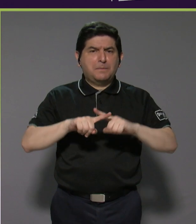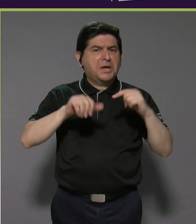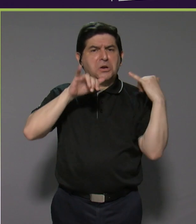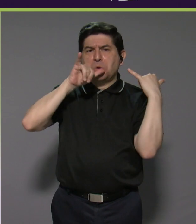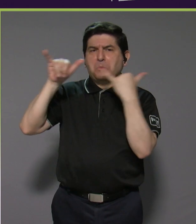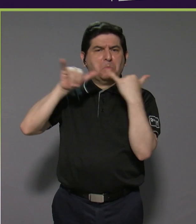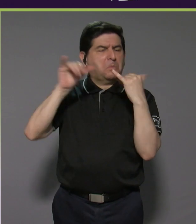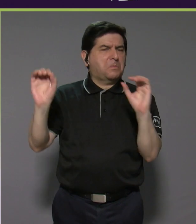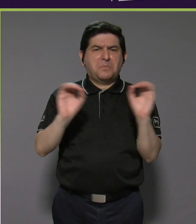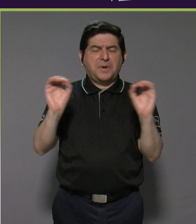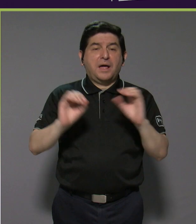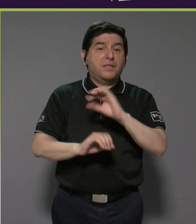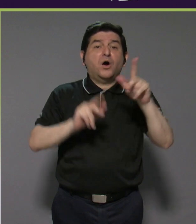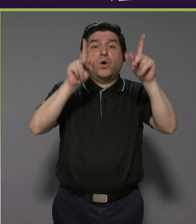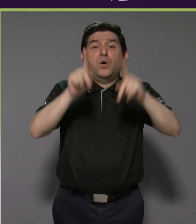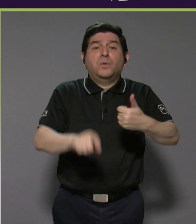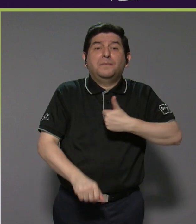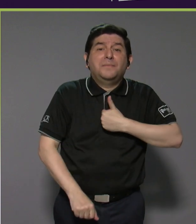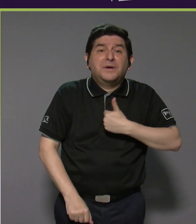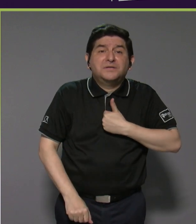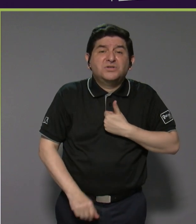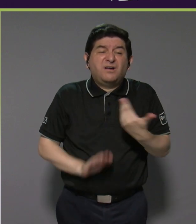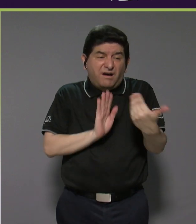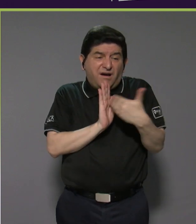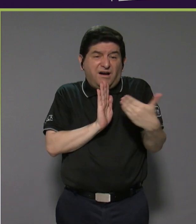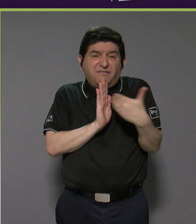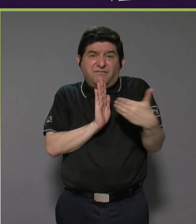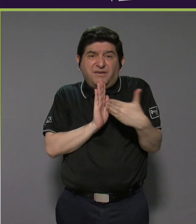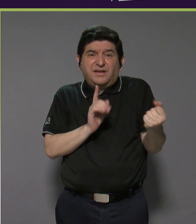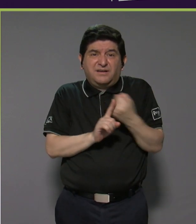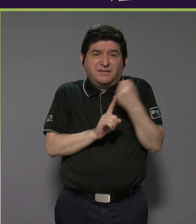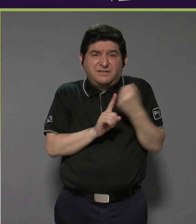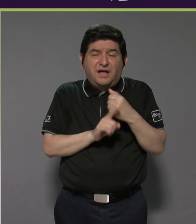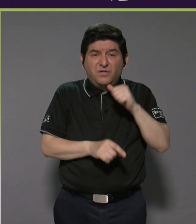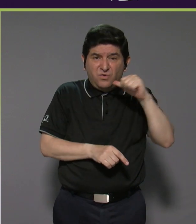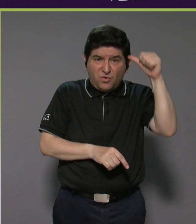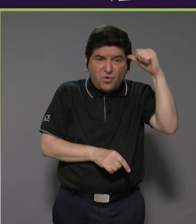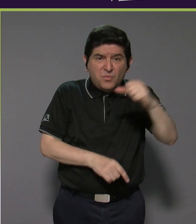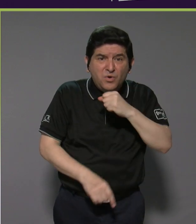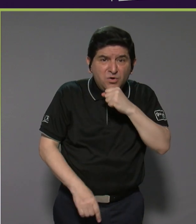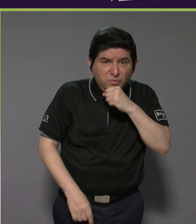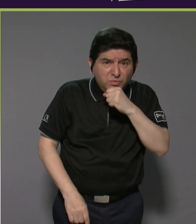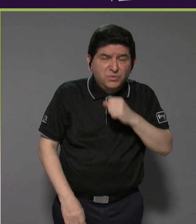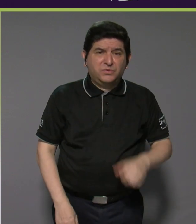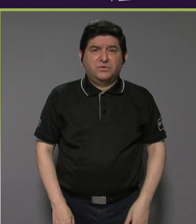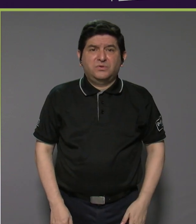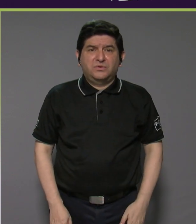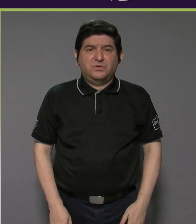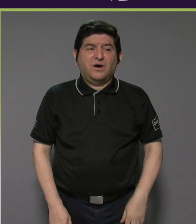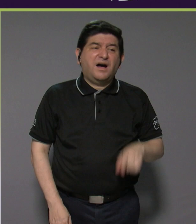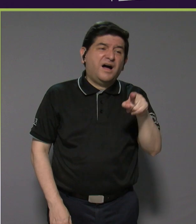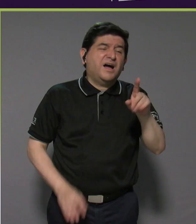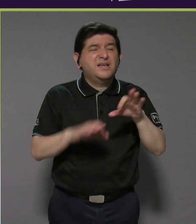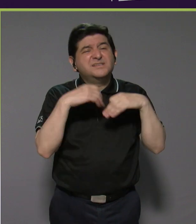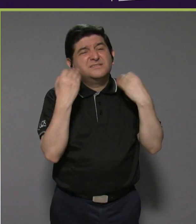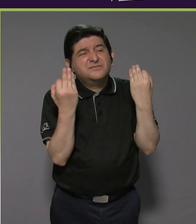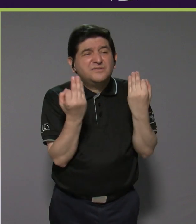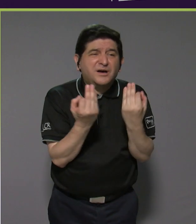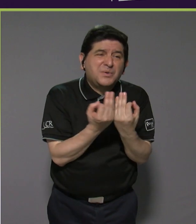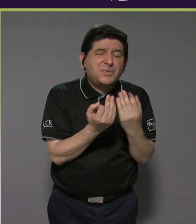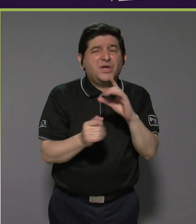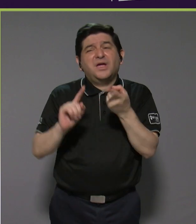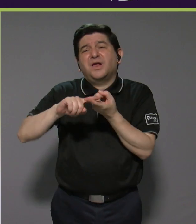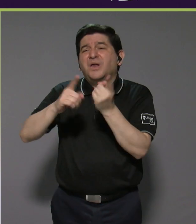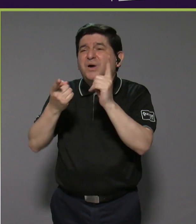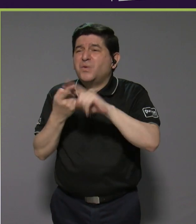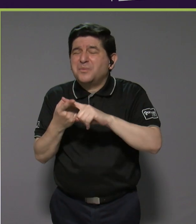denunciamos, ¿verdad? O la misma persona que está sufriendo violencia, la persona adulta mayor, porque son familiares, porque son